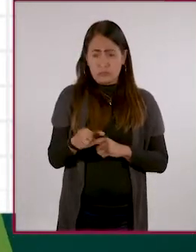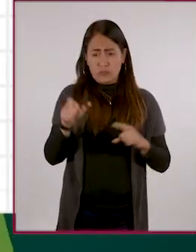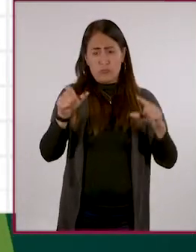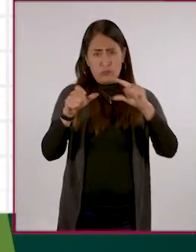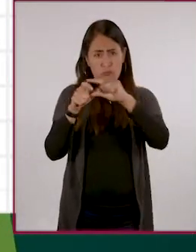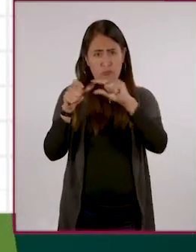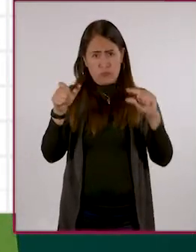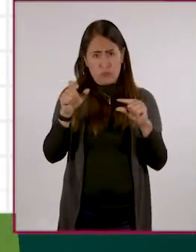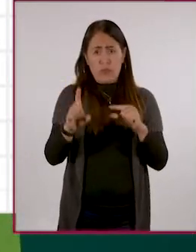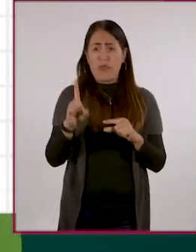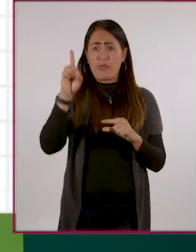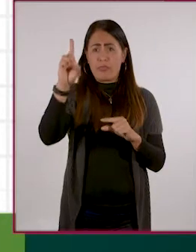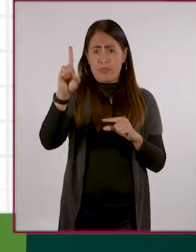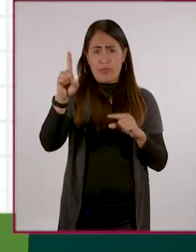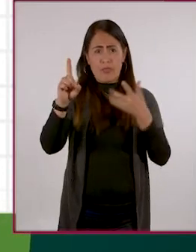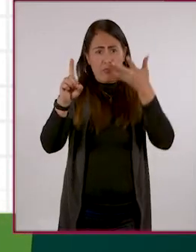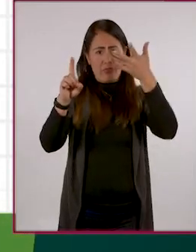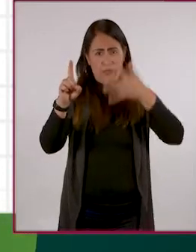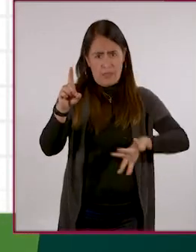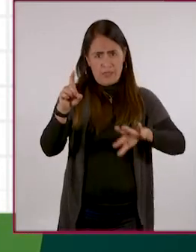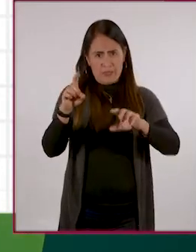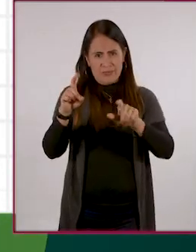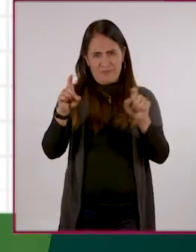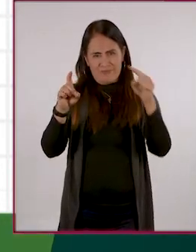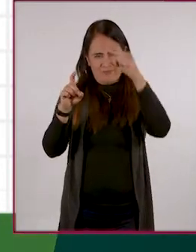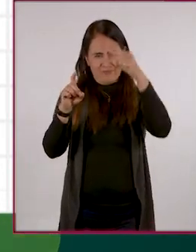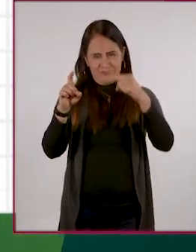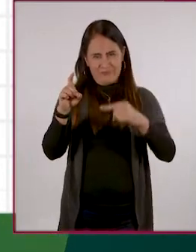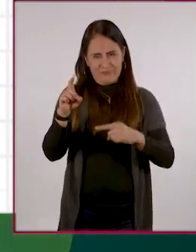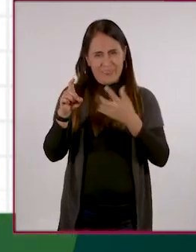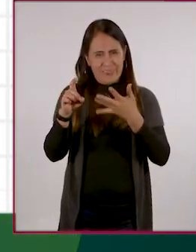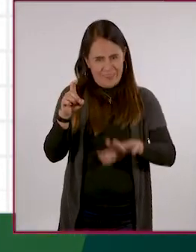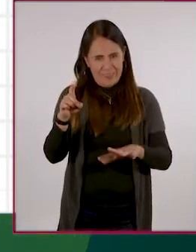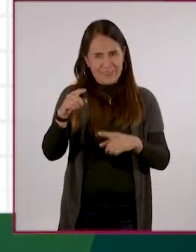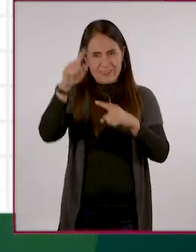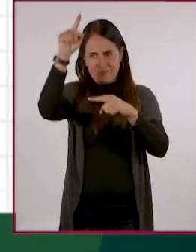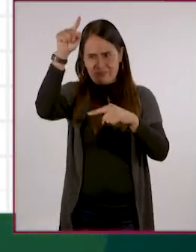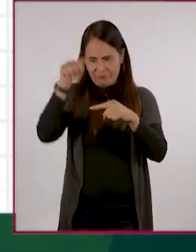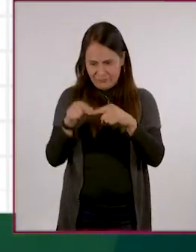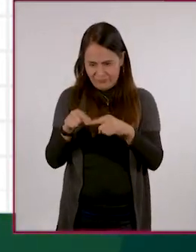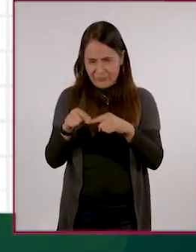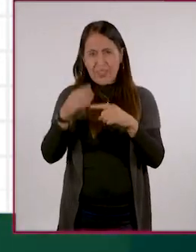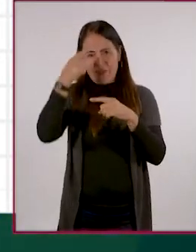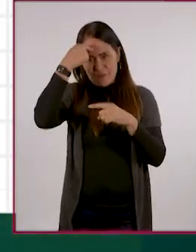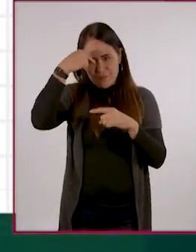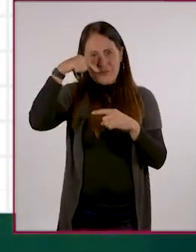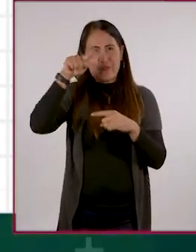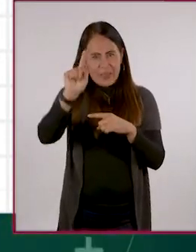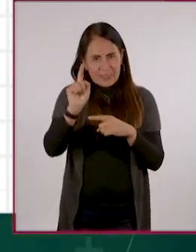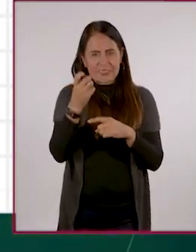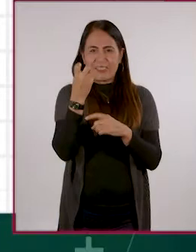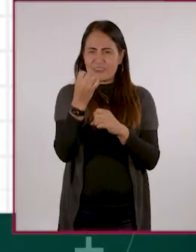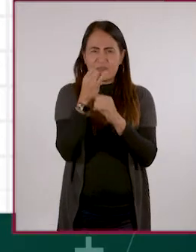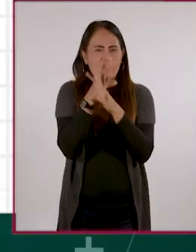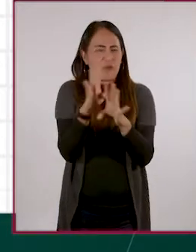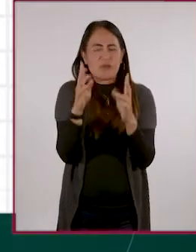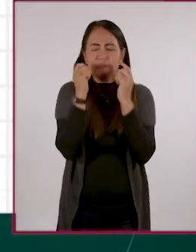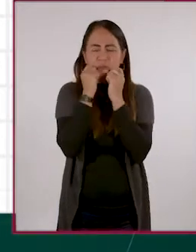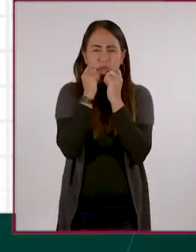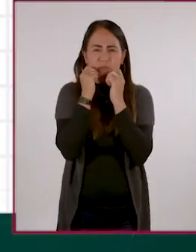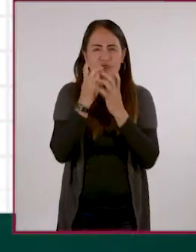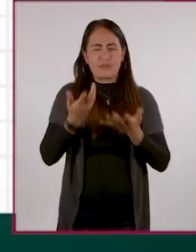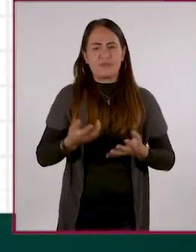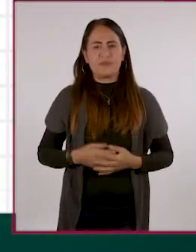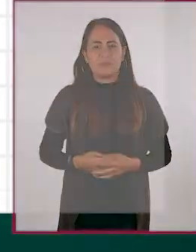celda ubicada en la columna D, fila 10. ¿Te das cuenta? Es fácil y aplica para cualquier cantidad de datos